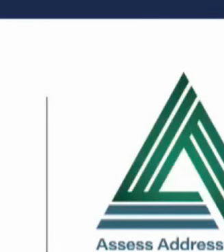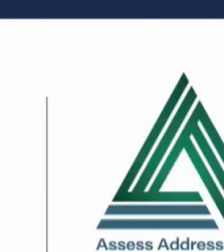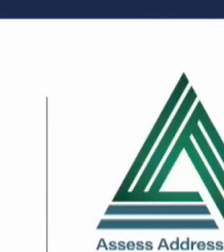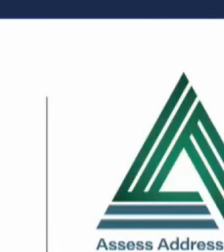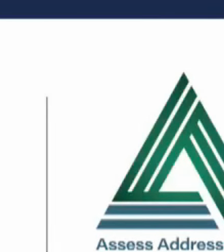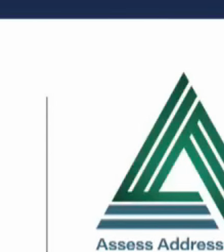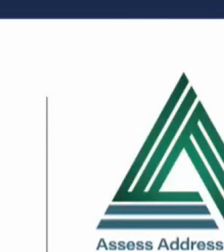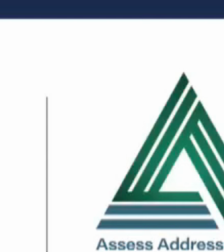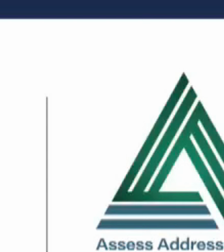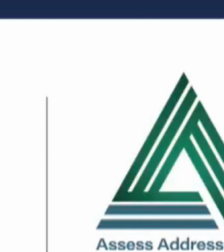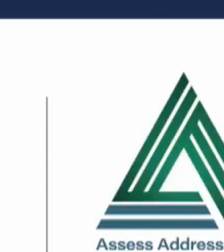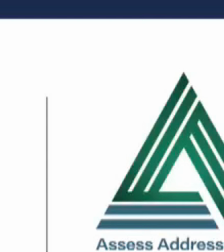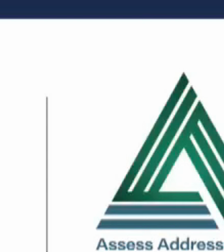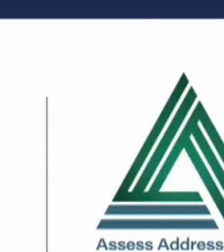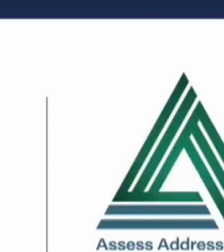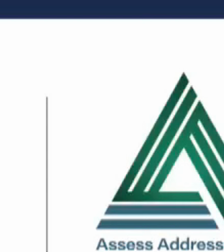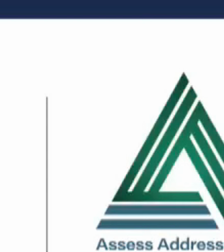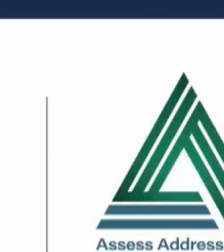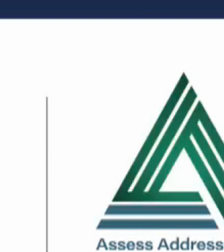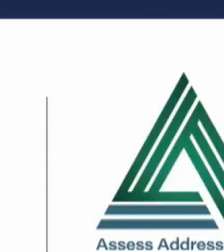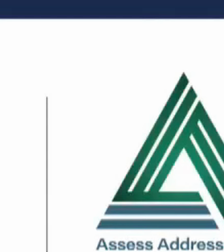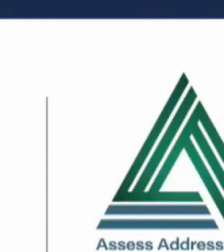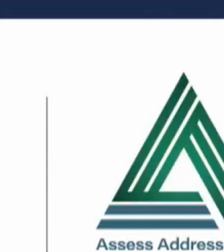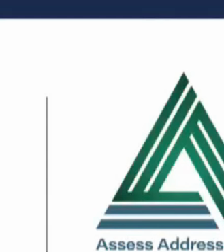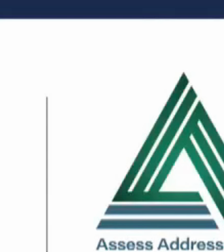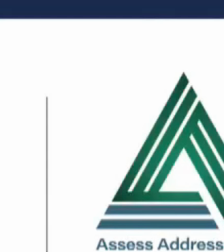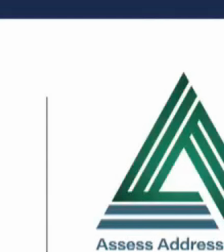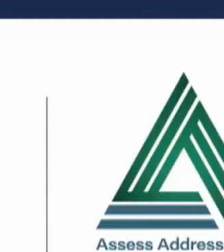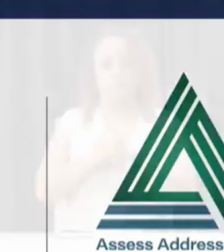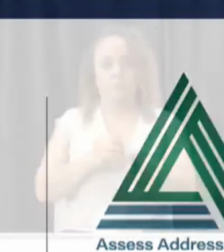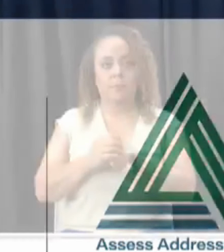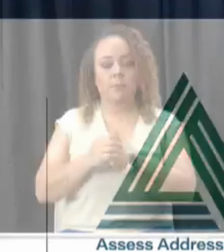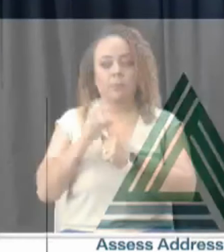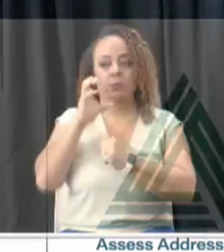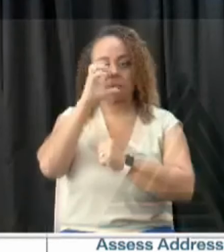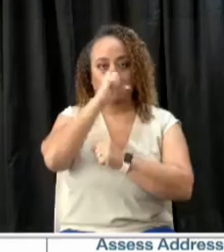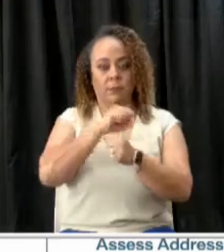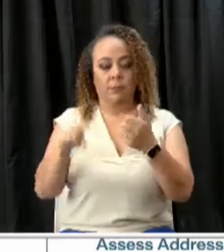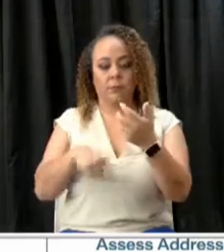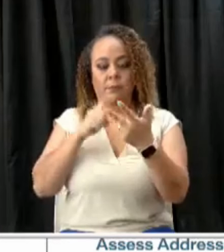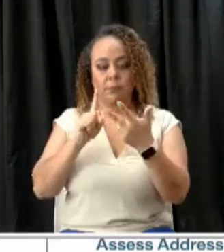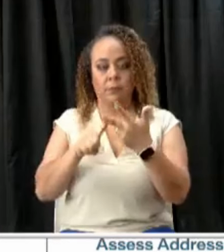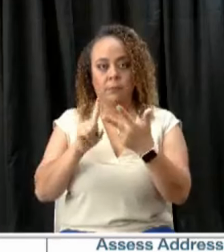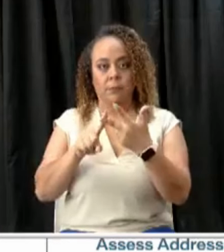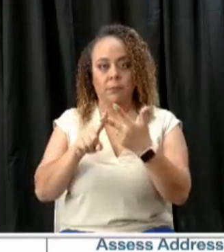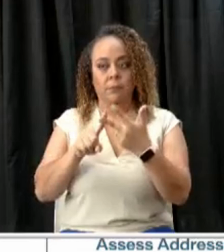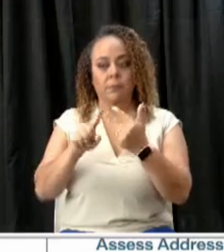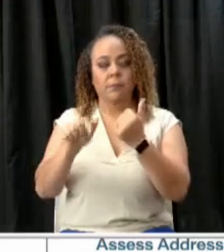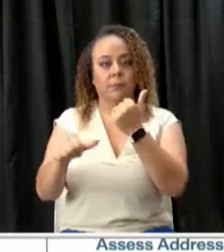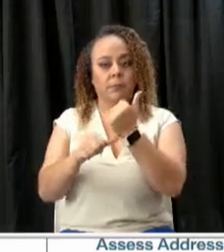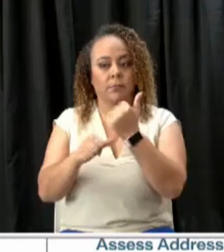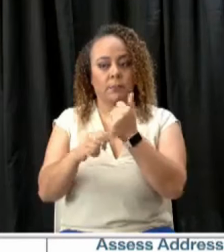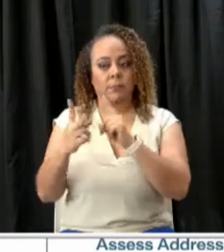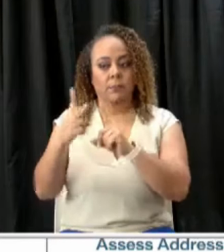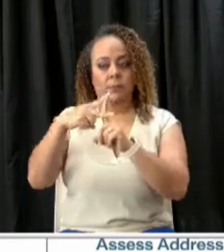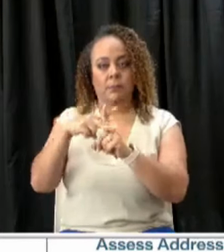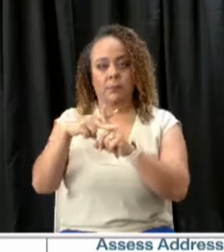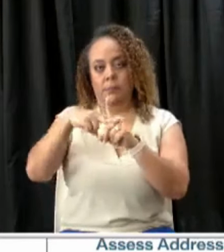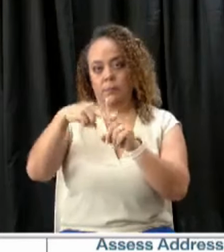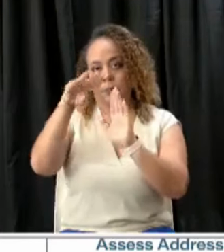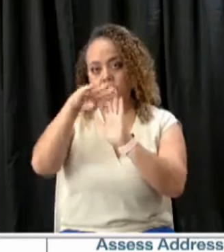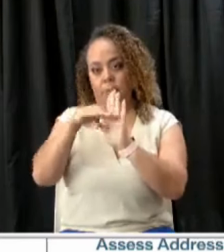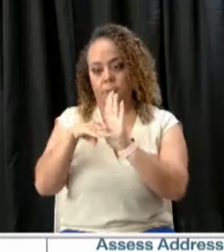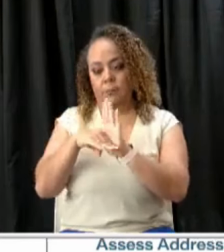ocupacionales, subsanar las deficiencias detectadas y la asistencia en la aplicación de